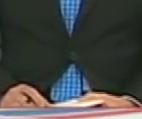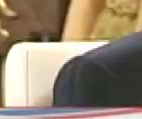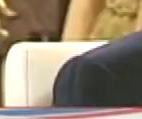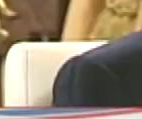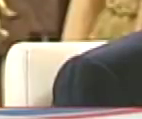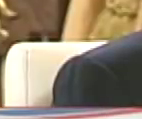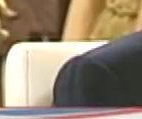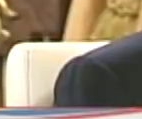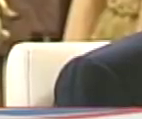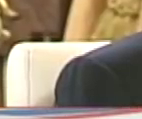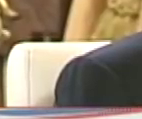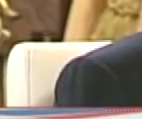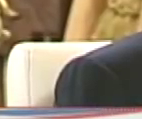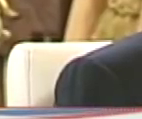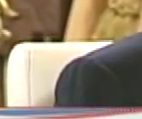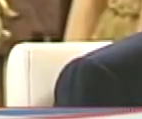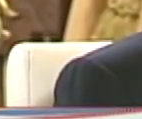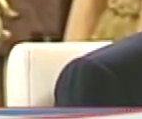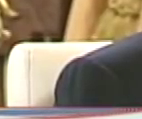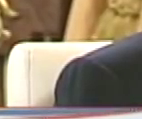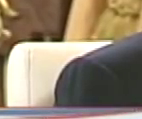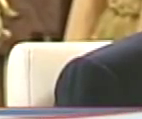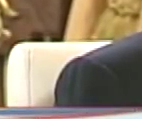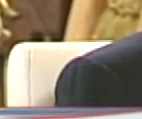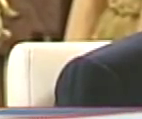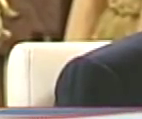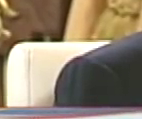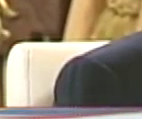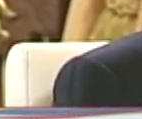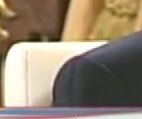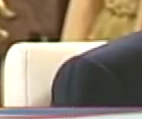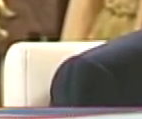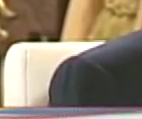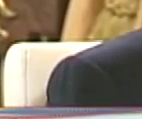Yo recuerdo perfectamente el Dacazo, por ejemplo.